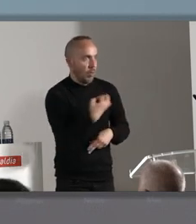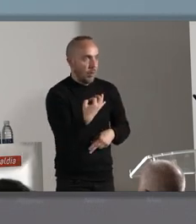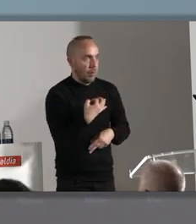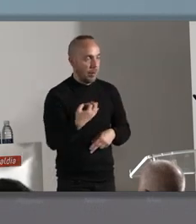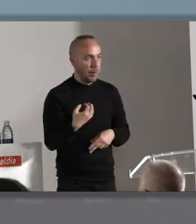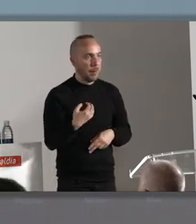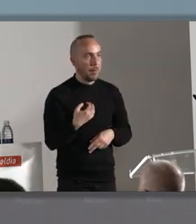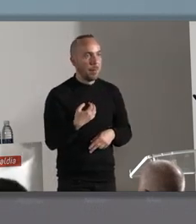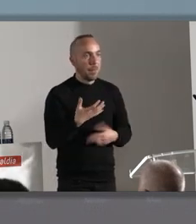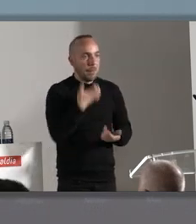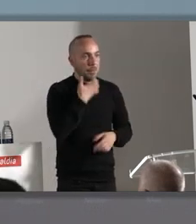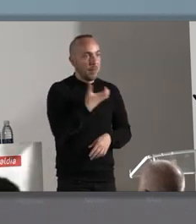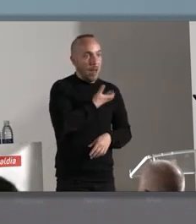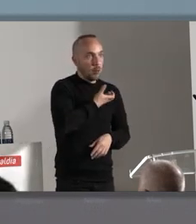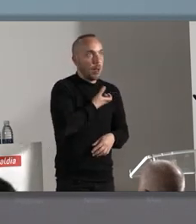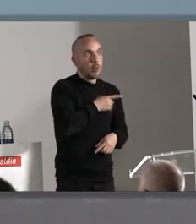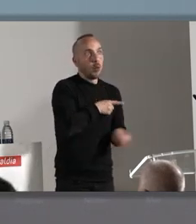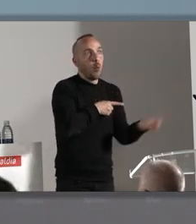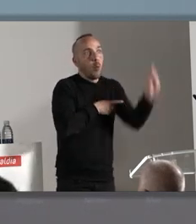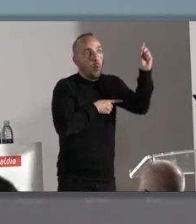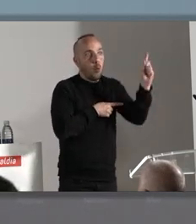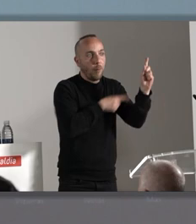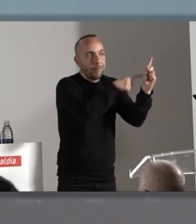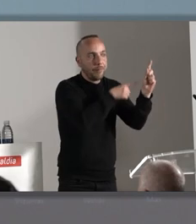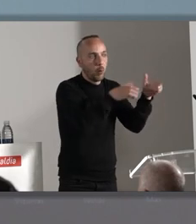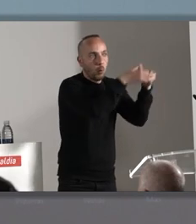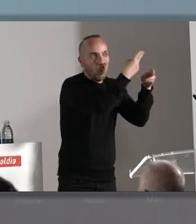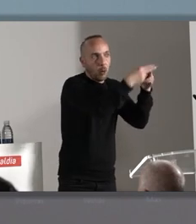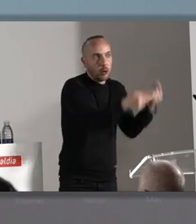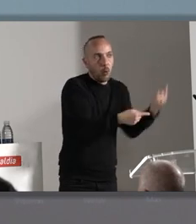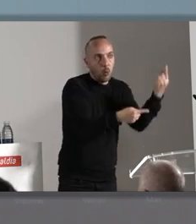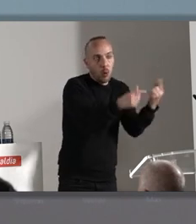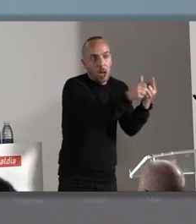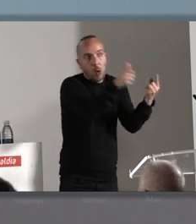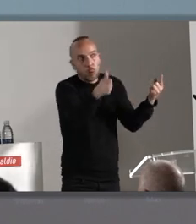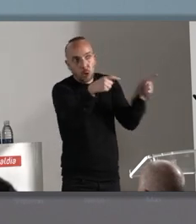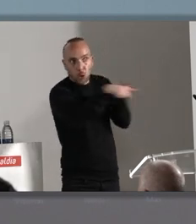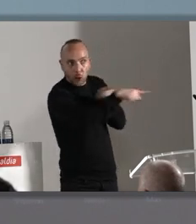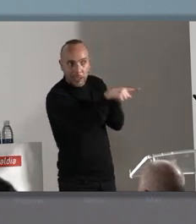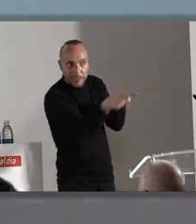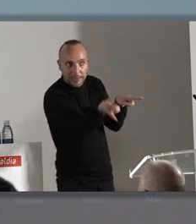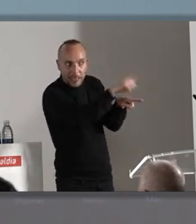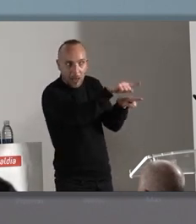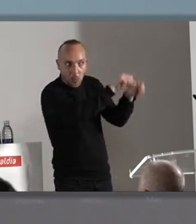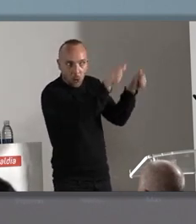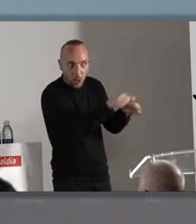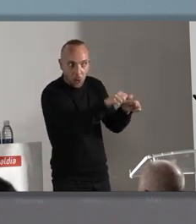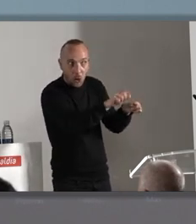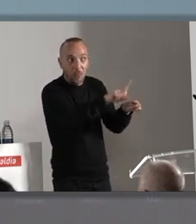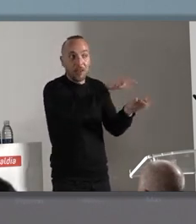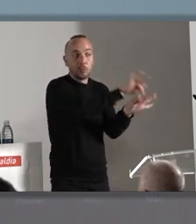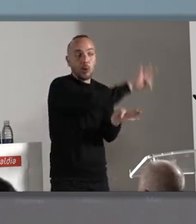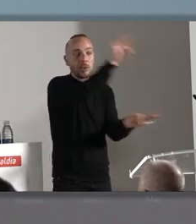que el Ayuntamiento X, a lo mejor había el partido X en la oposición indicando que se hiciera este modelo, cuando en